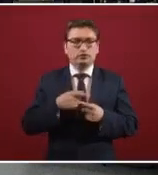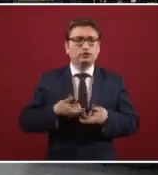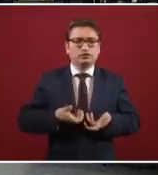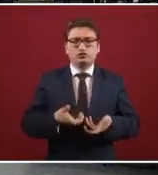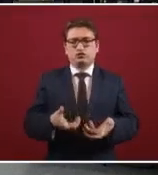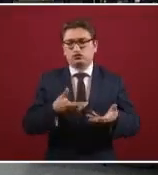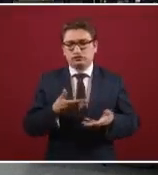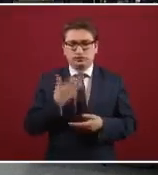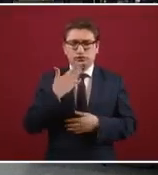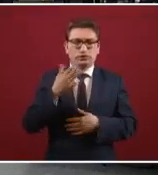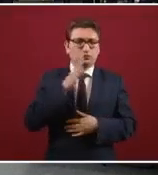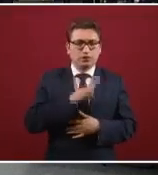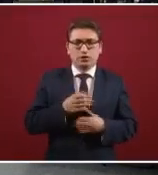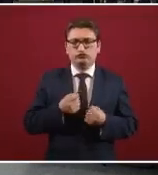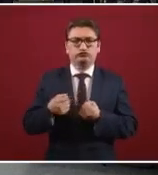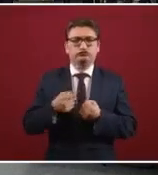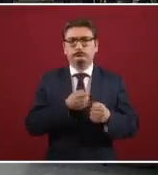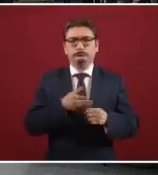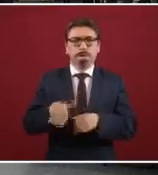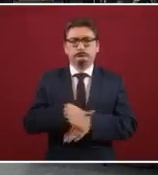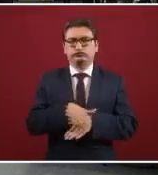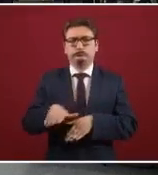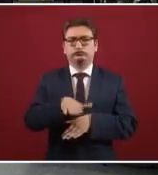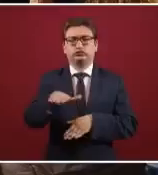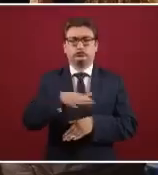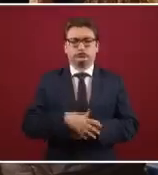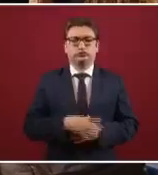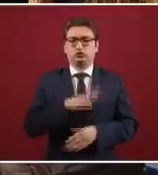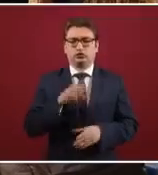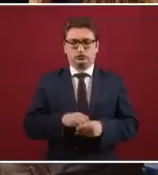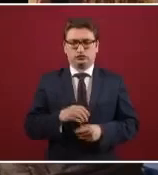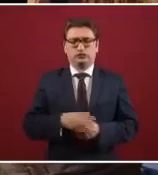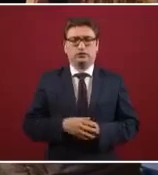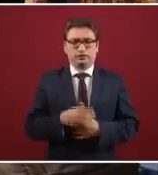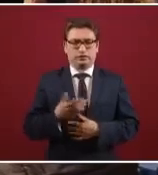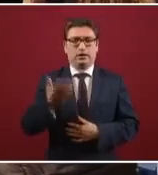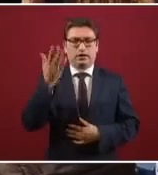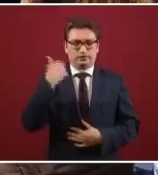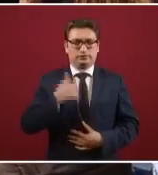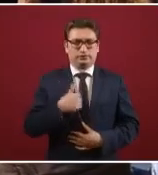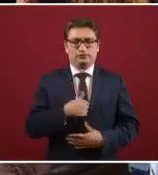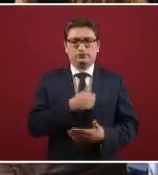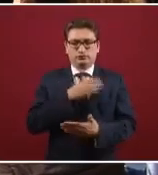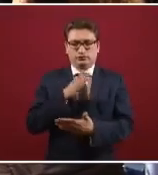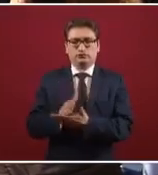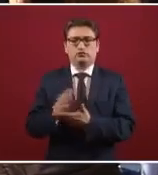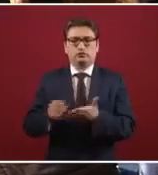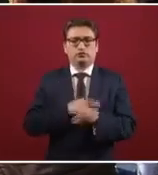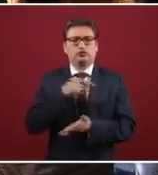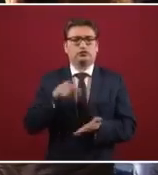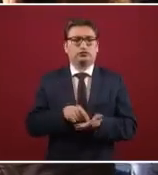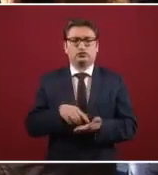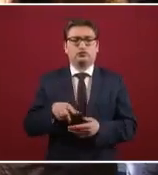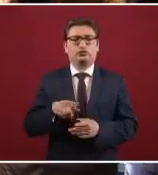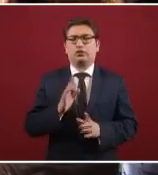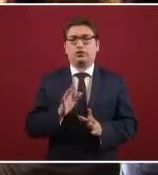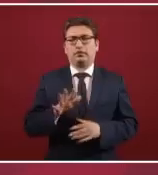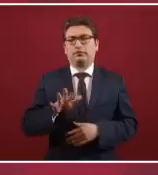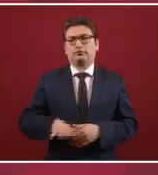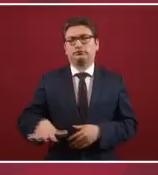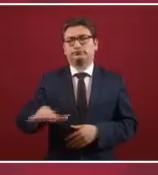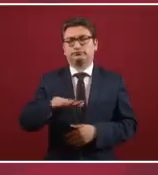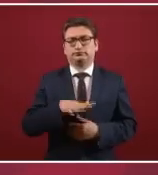caminos me estoy enterando de todo pero presidente ha habido antes pasaba yo ahí por